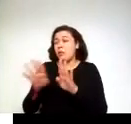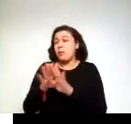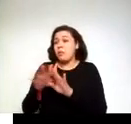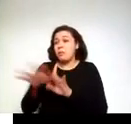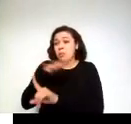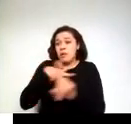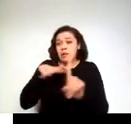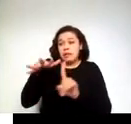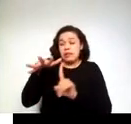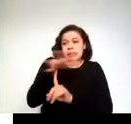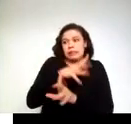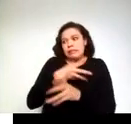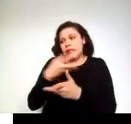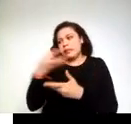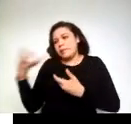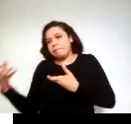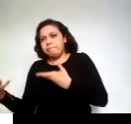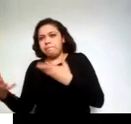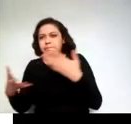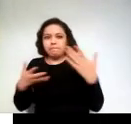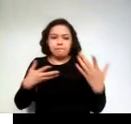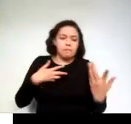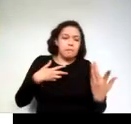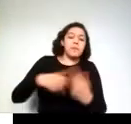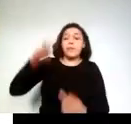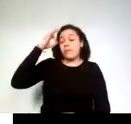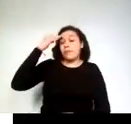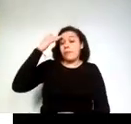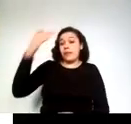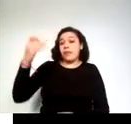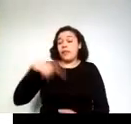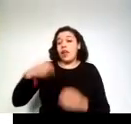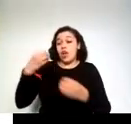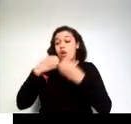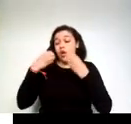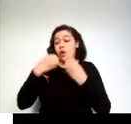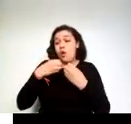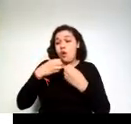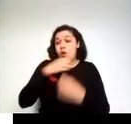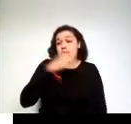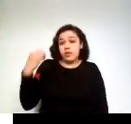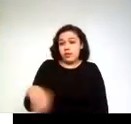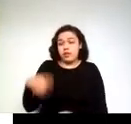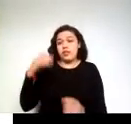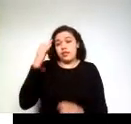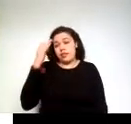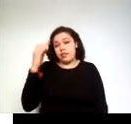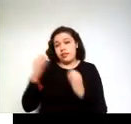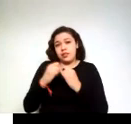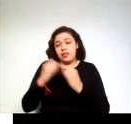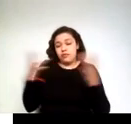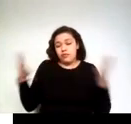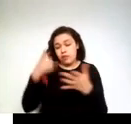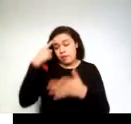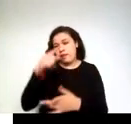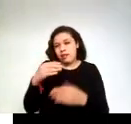nos pasamos como mayor tiempo, pero la obligación de la institución es promover que eso no suceda. Tampoco podemos obligar a los